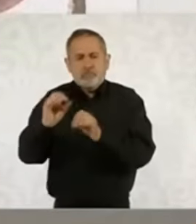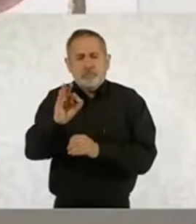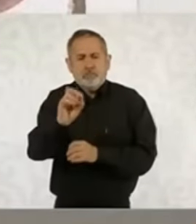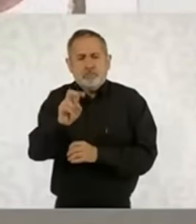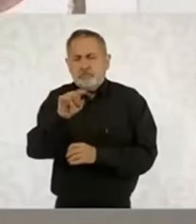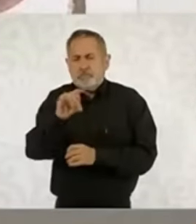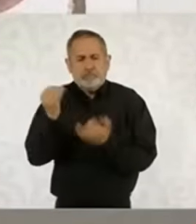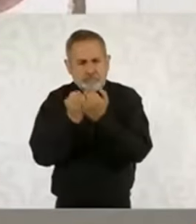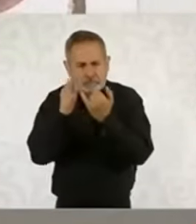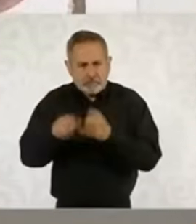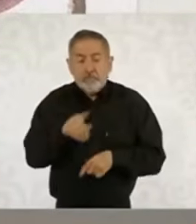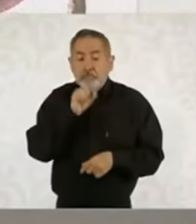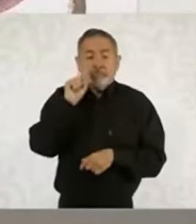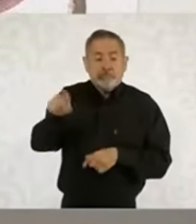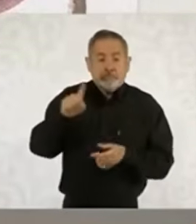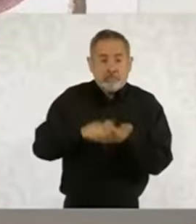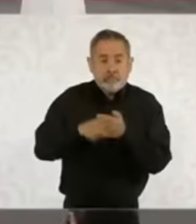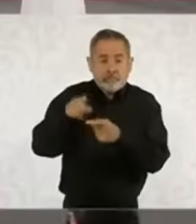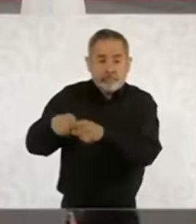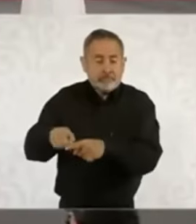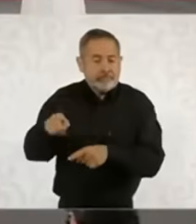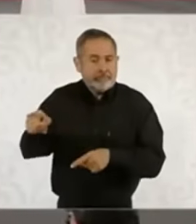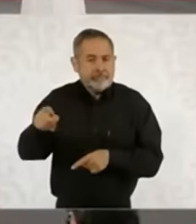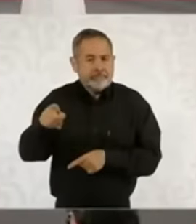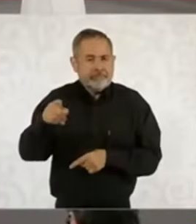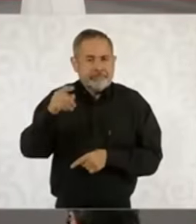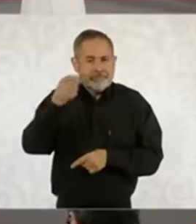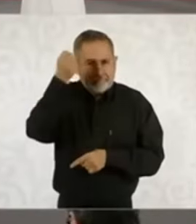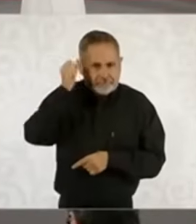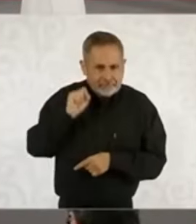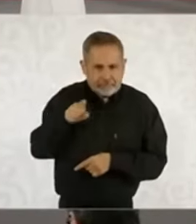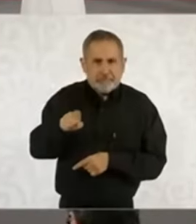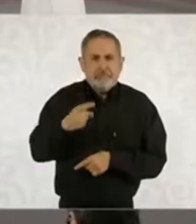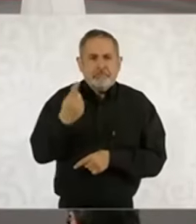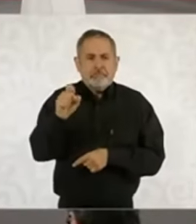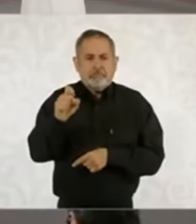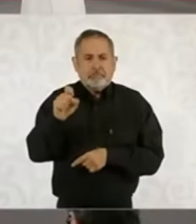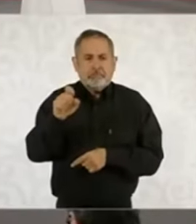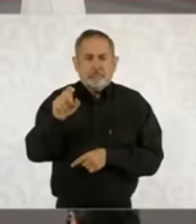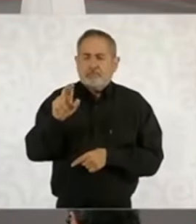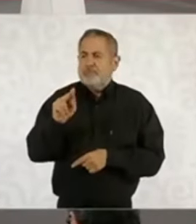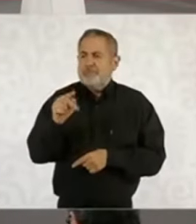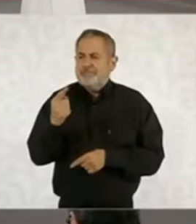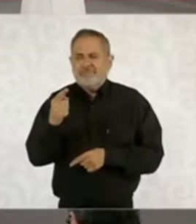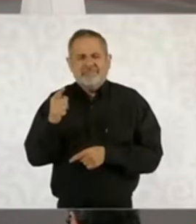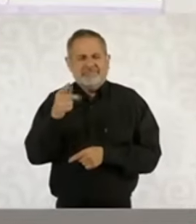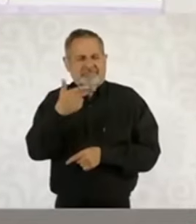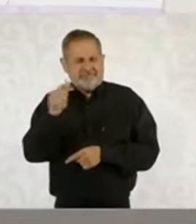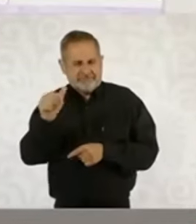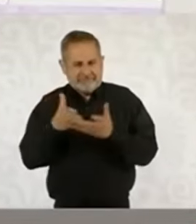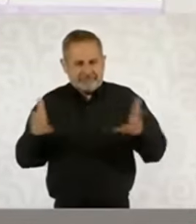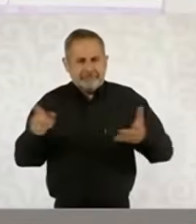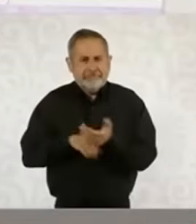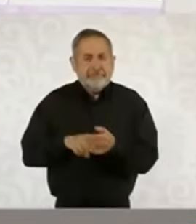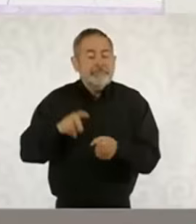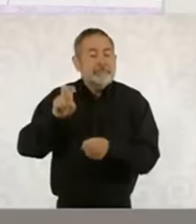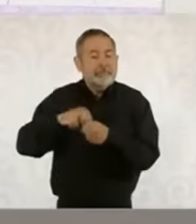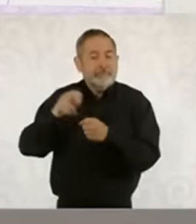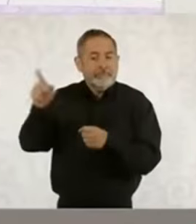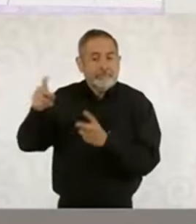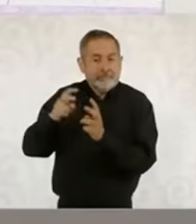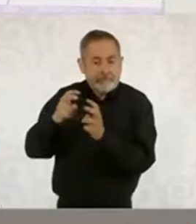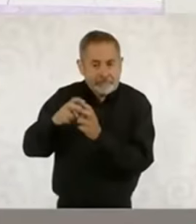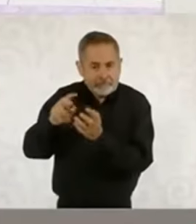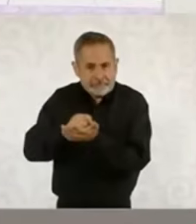sigue, está también en Ahome, 180 hectáreas. Que sigue, en Altamira,